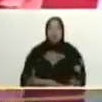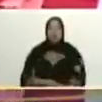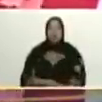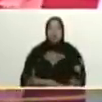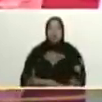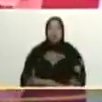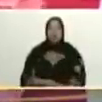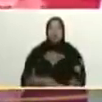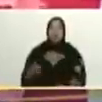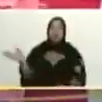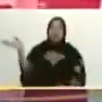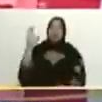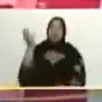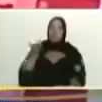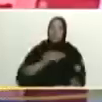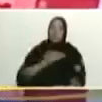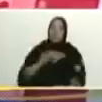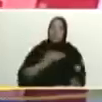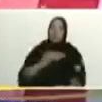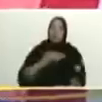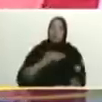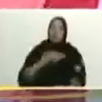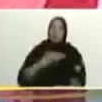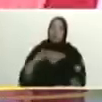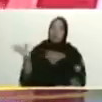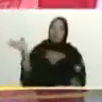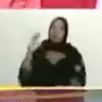de Caracas, su alcaldesa, Carmen Teresa.